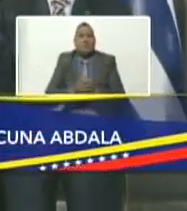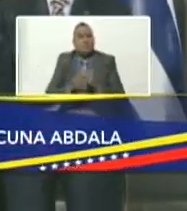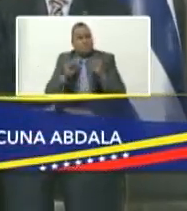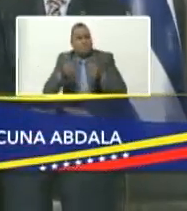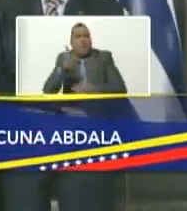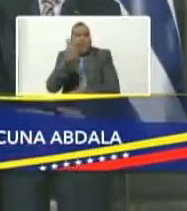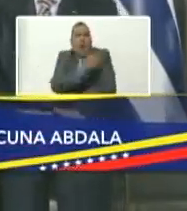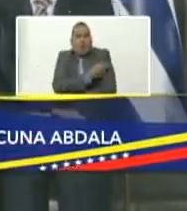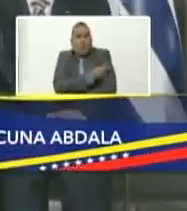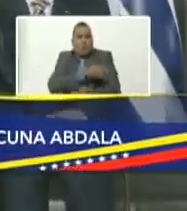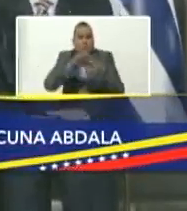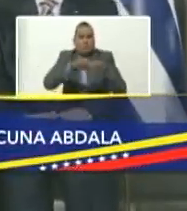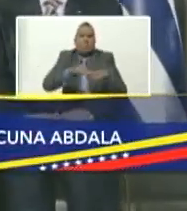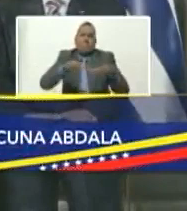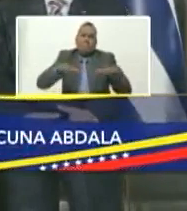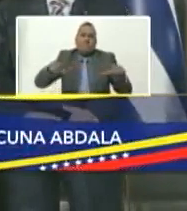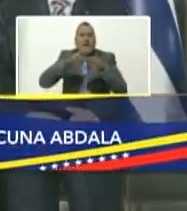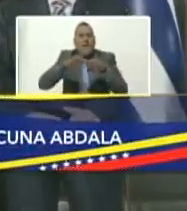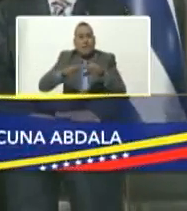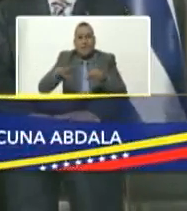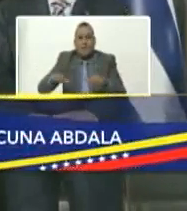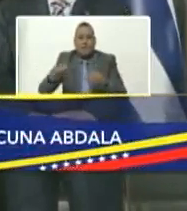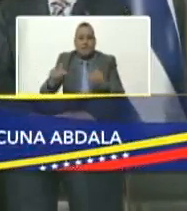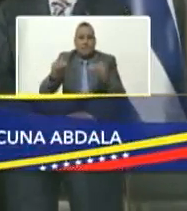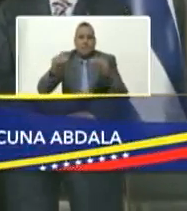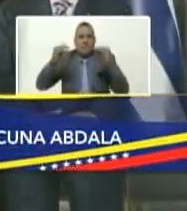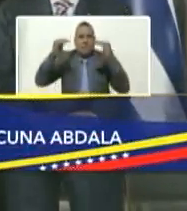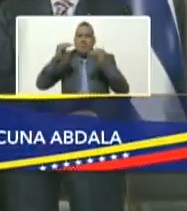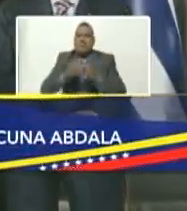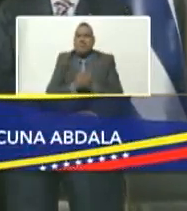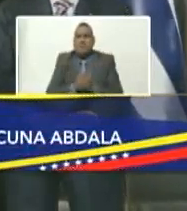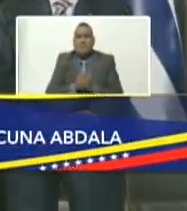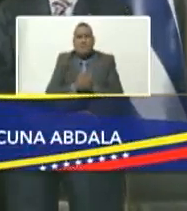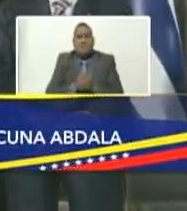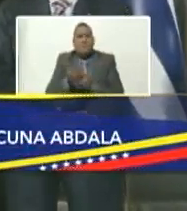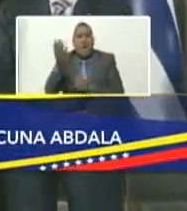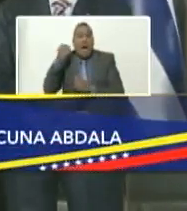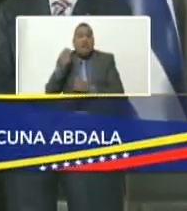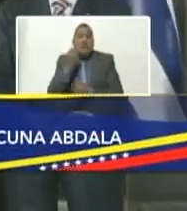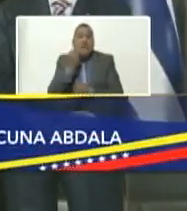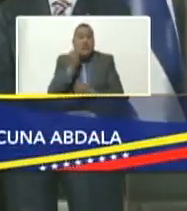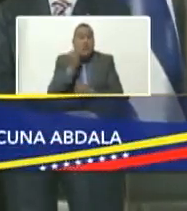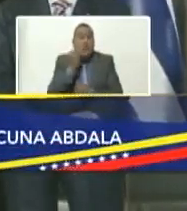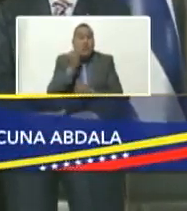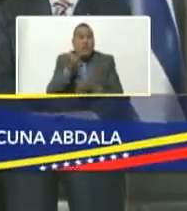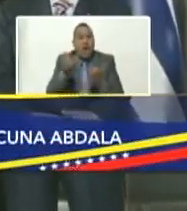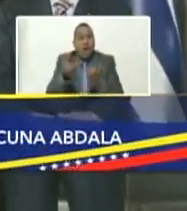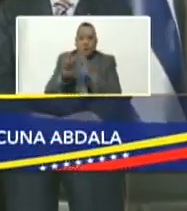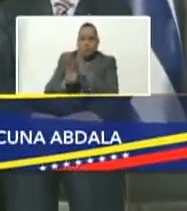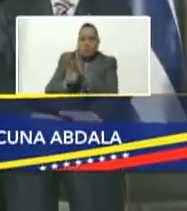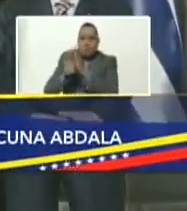a los niños, pues, a los crecientes. Antes llamados adolescentes, ahora son los crecientes.